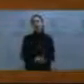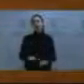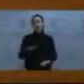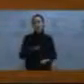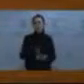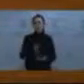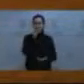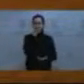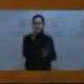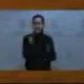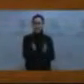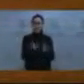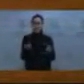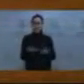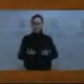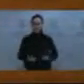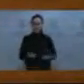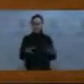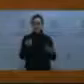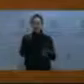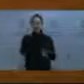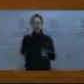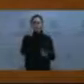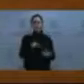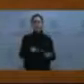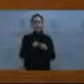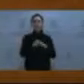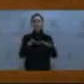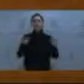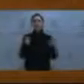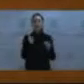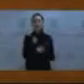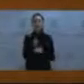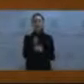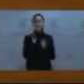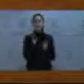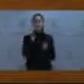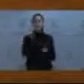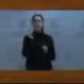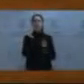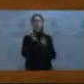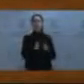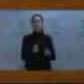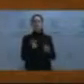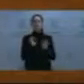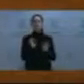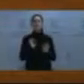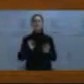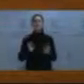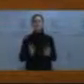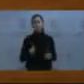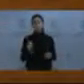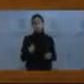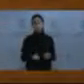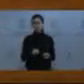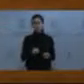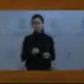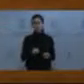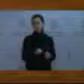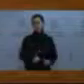no, habiendo y conociendo como conoce la Cámara la existencia de una investigación por parte de la Fiscalía, lo que estaríamos haciendo